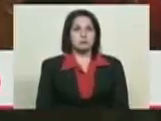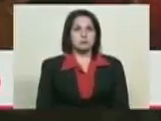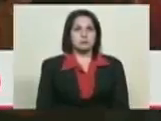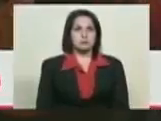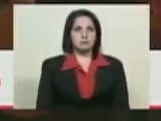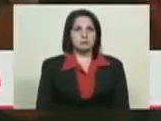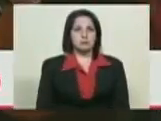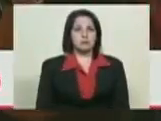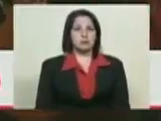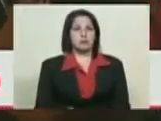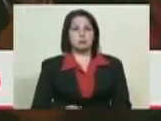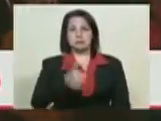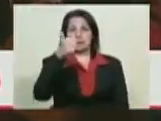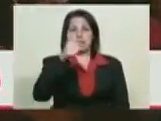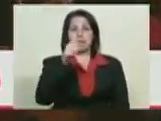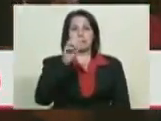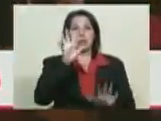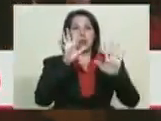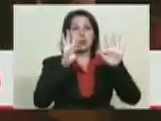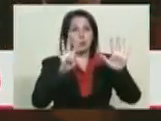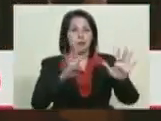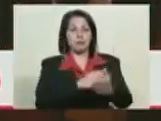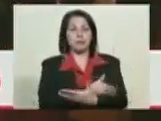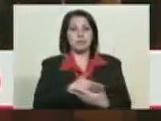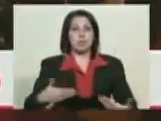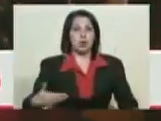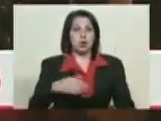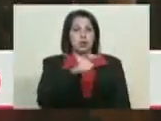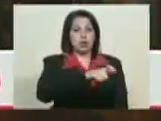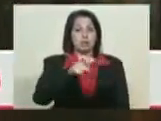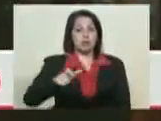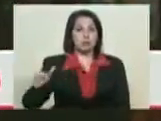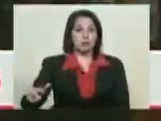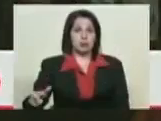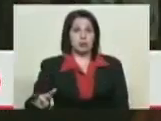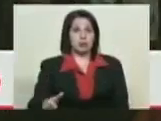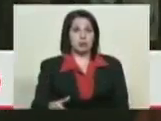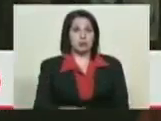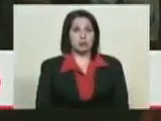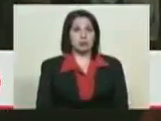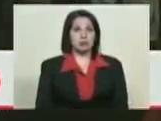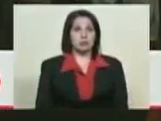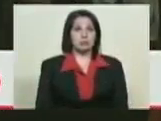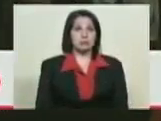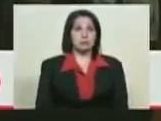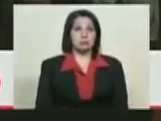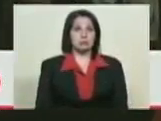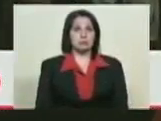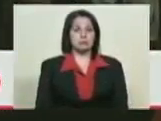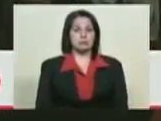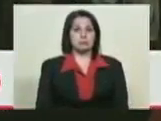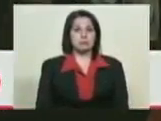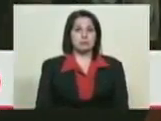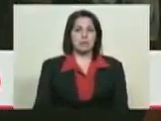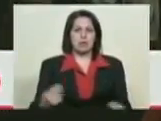Más de 9 millones de compatriotas, a pesar de la